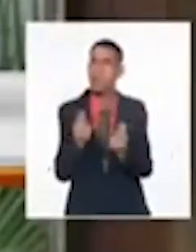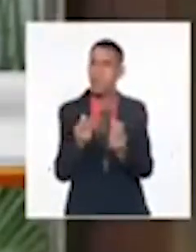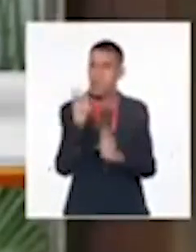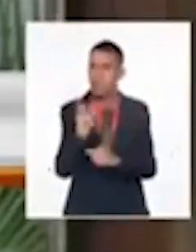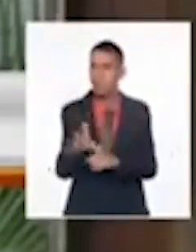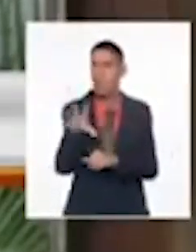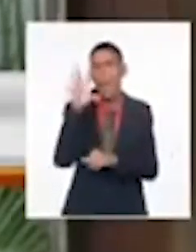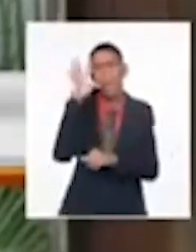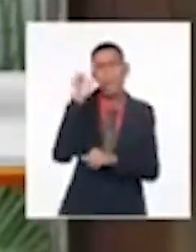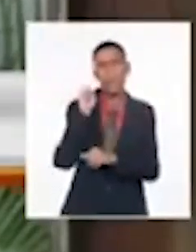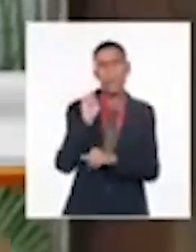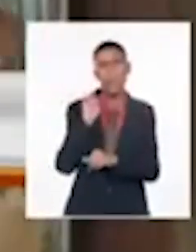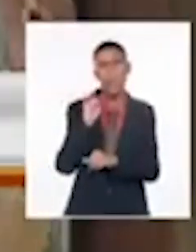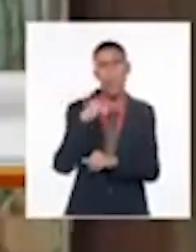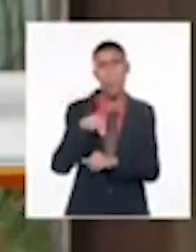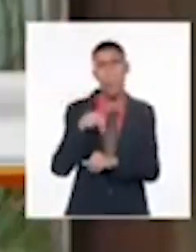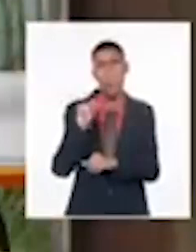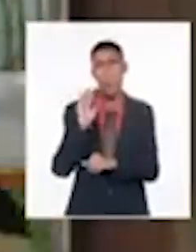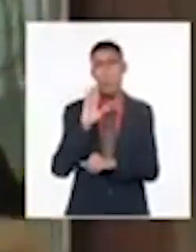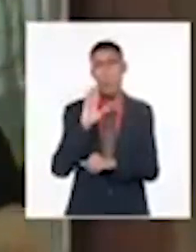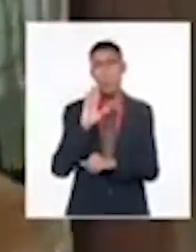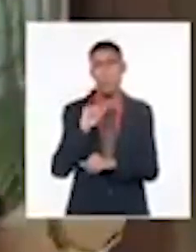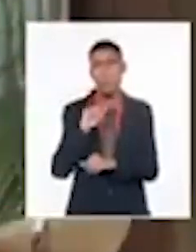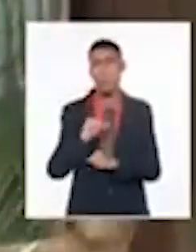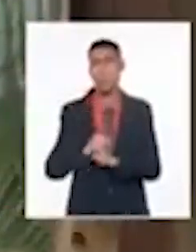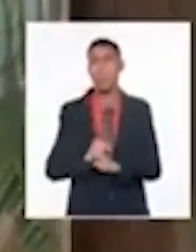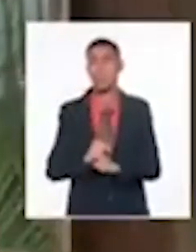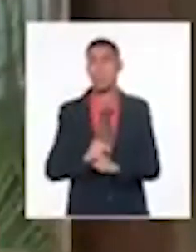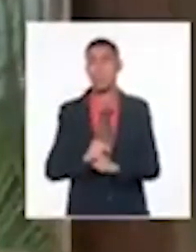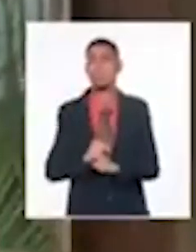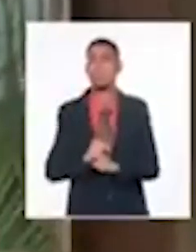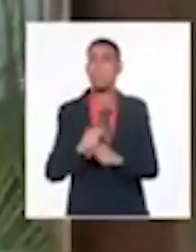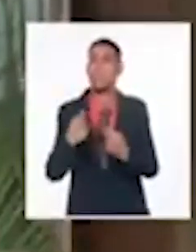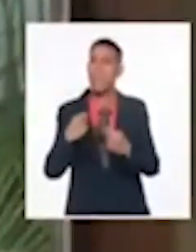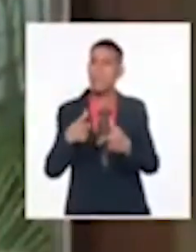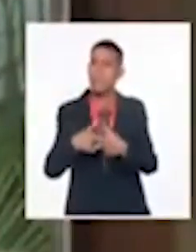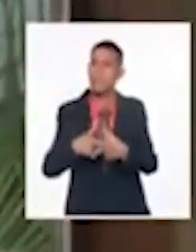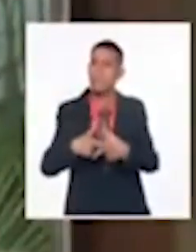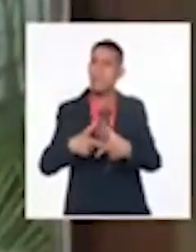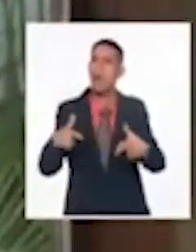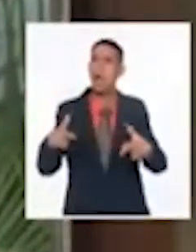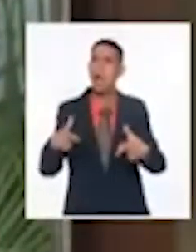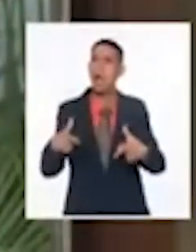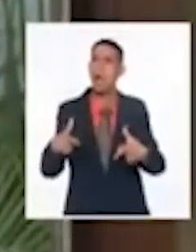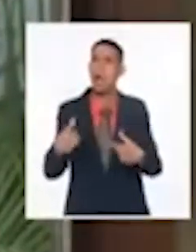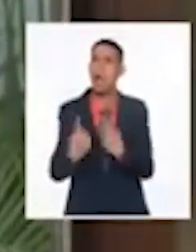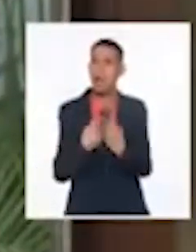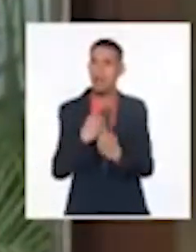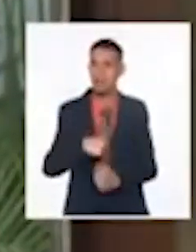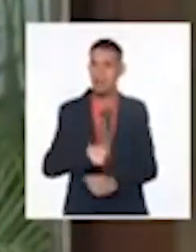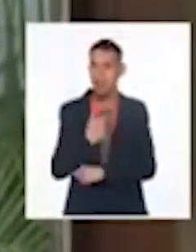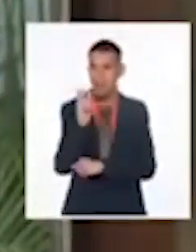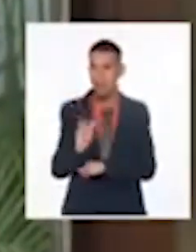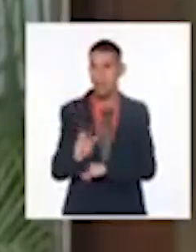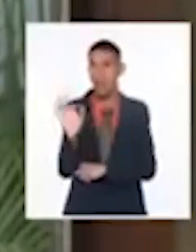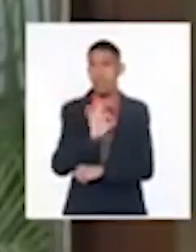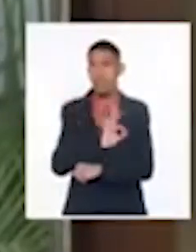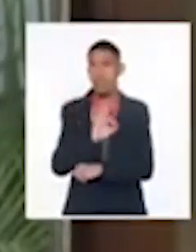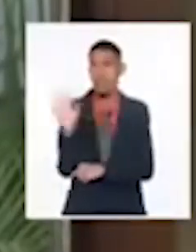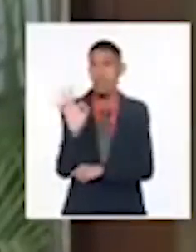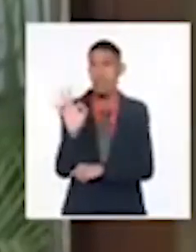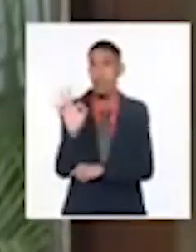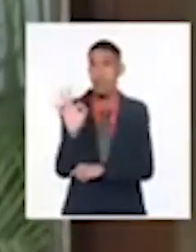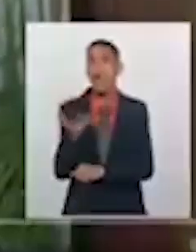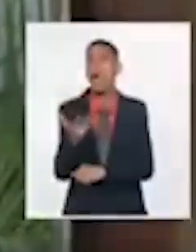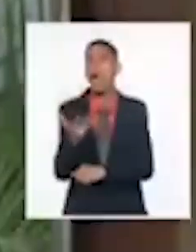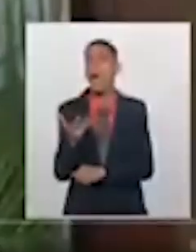hablando hoy en día de abrir de hacer una apertura aquellos artistas que nunca hemos traicionado